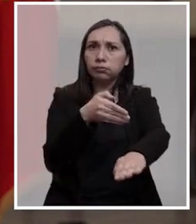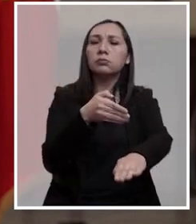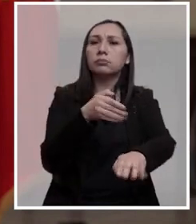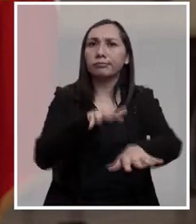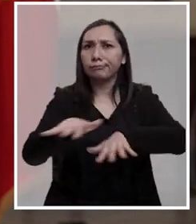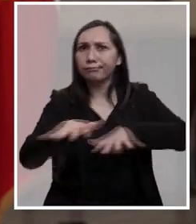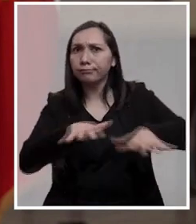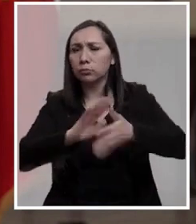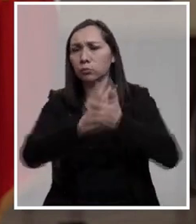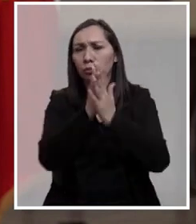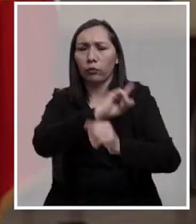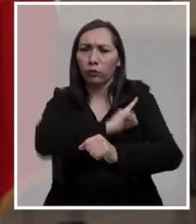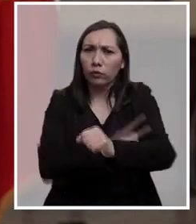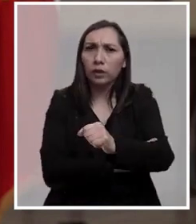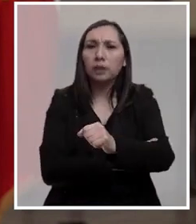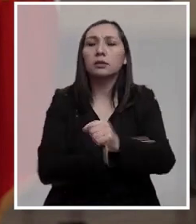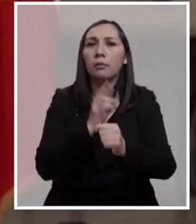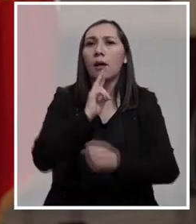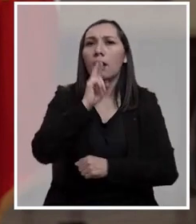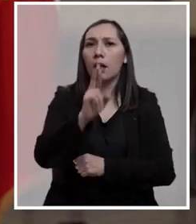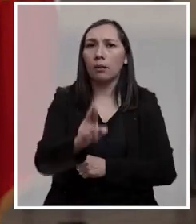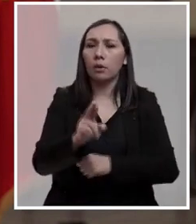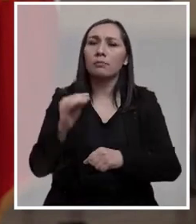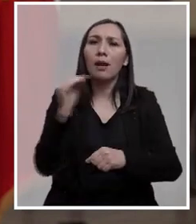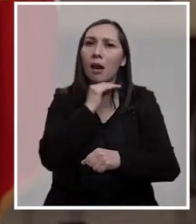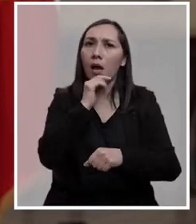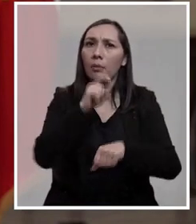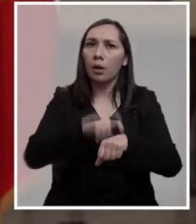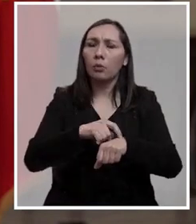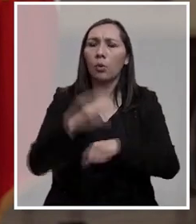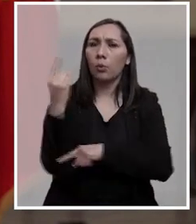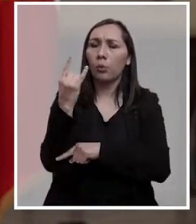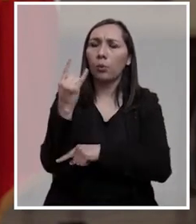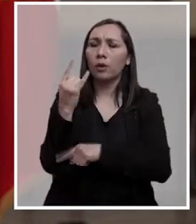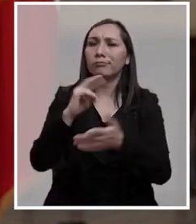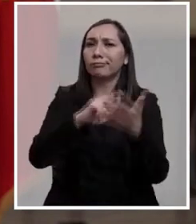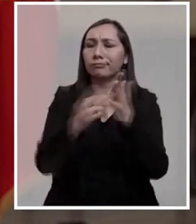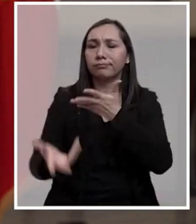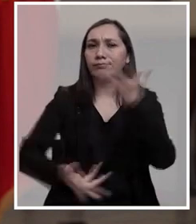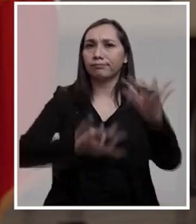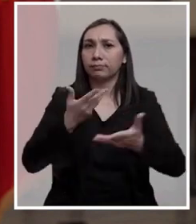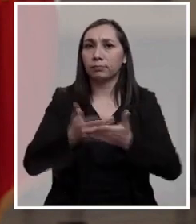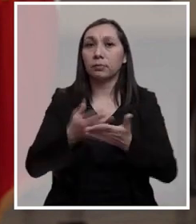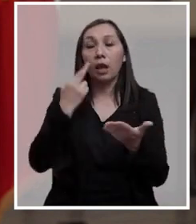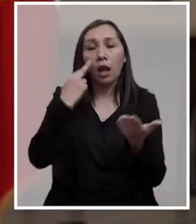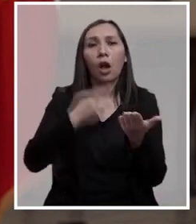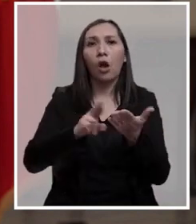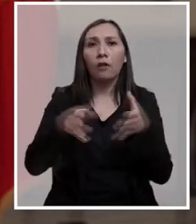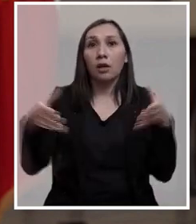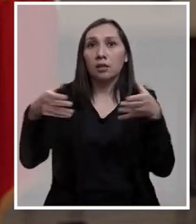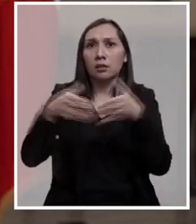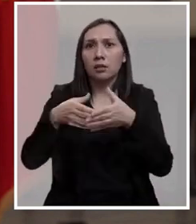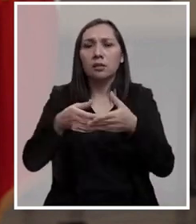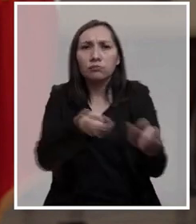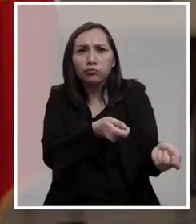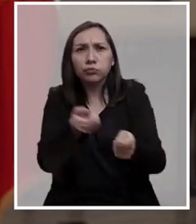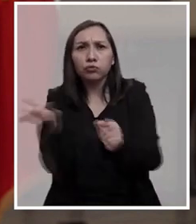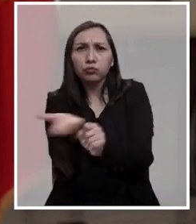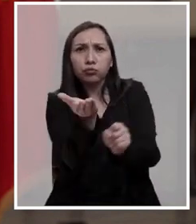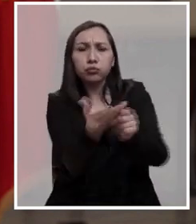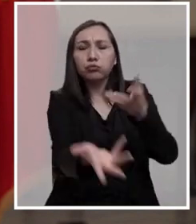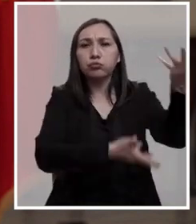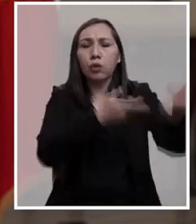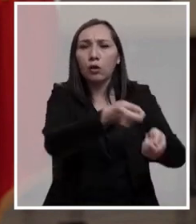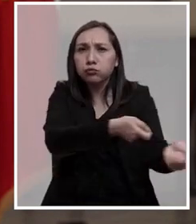en terreno desplegados con todas sus fuerzas para responder de manera oportuna esta emergencia quiero reconocer a los brigadistas que